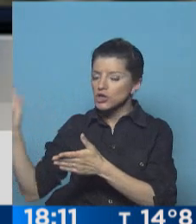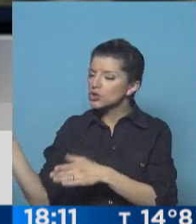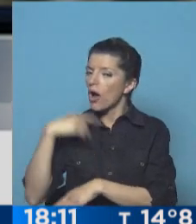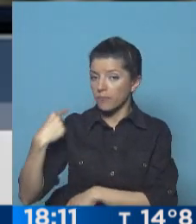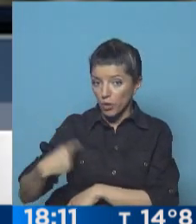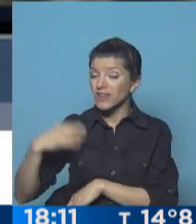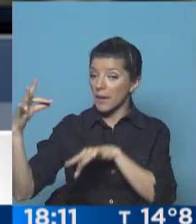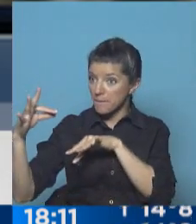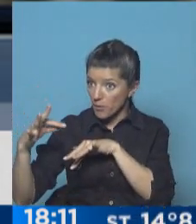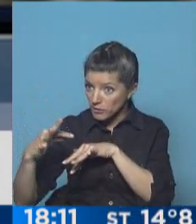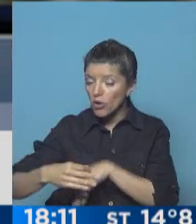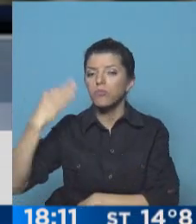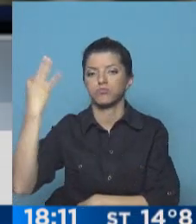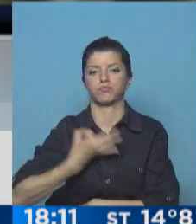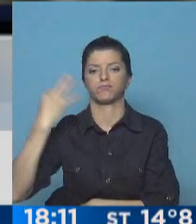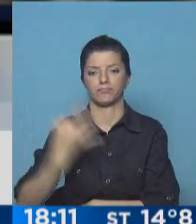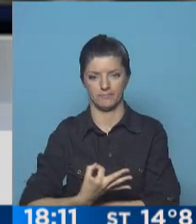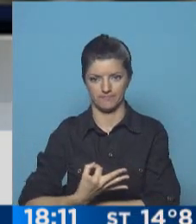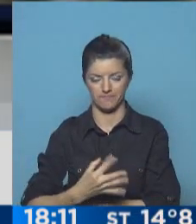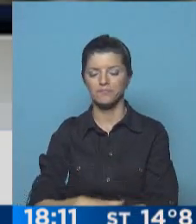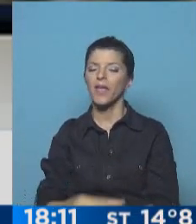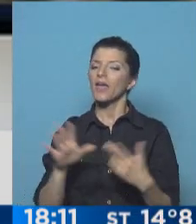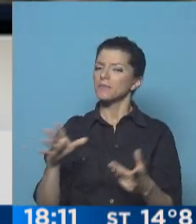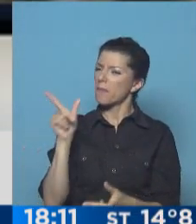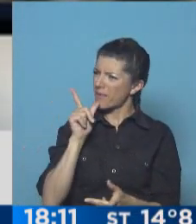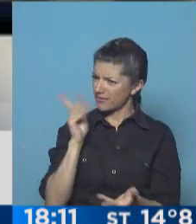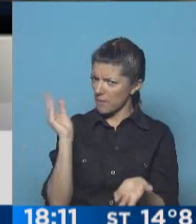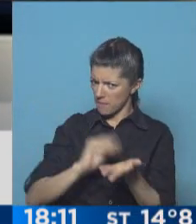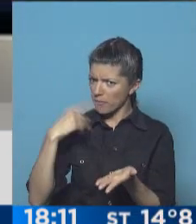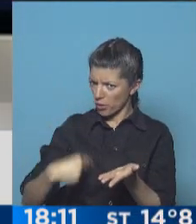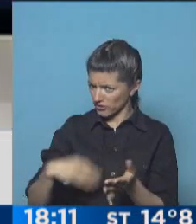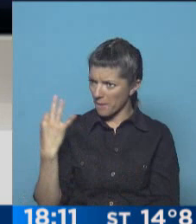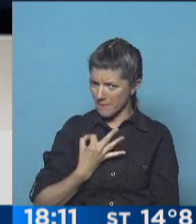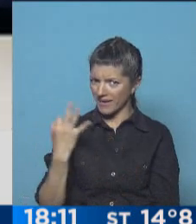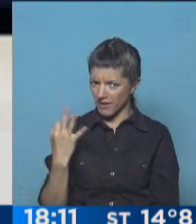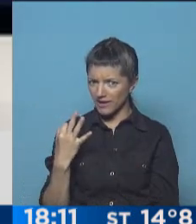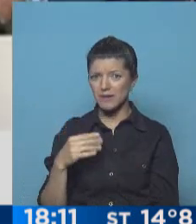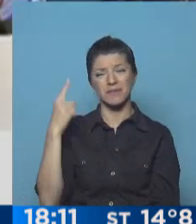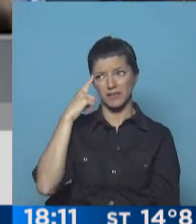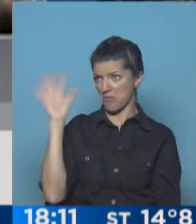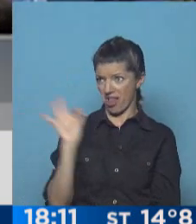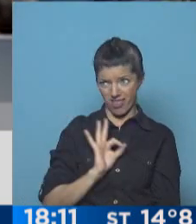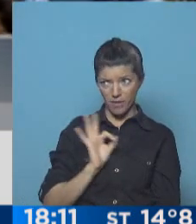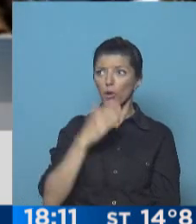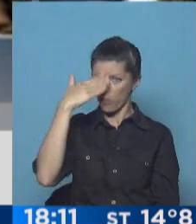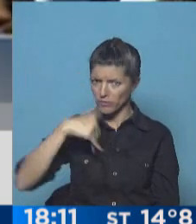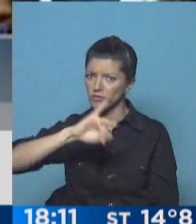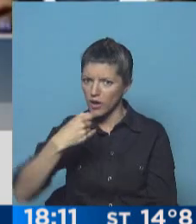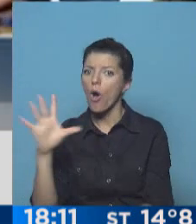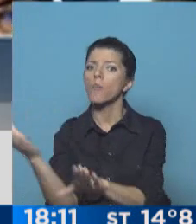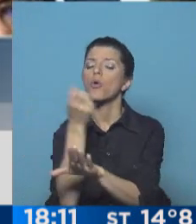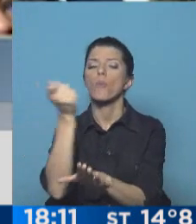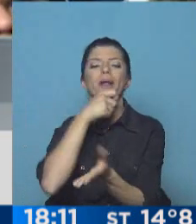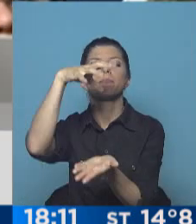cada una de las cosas que allí se hicieron. Y creo que hicimos más cosas también, Gildo, que no estaban previstas. Como el Centro de